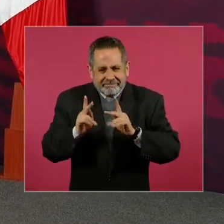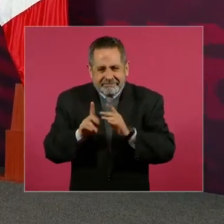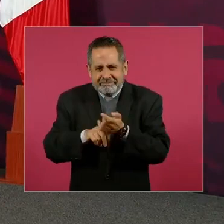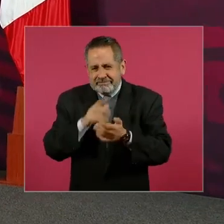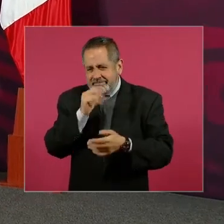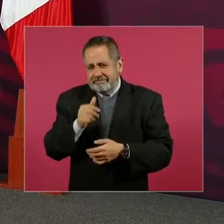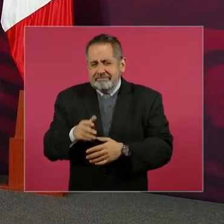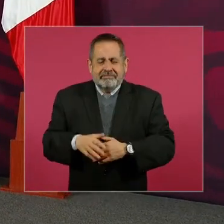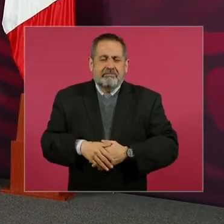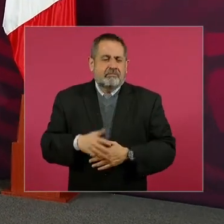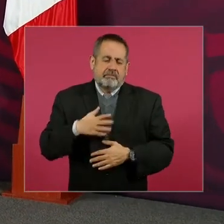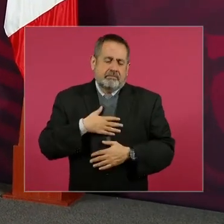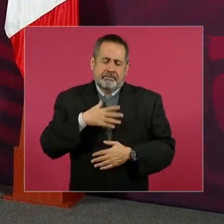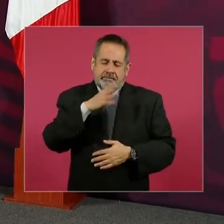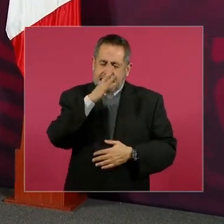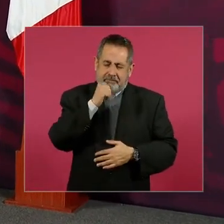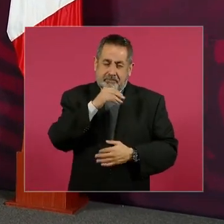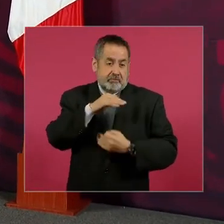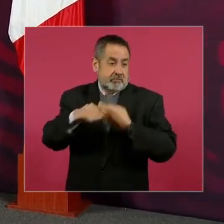no voy a poder estar